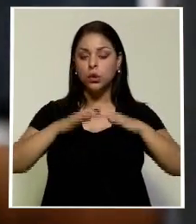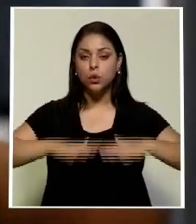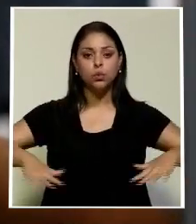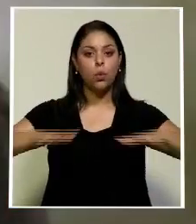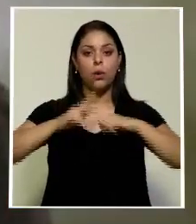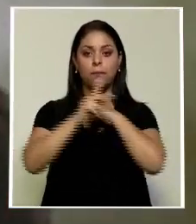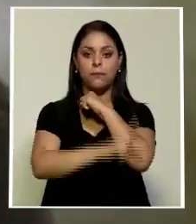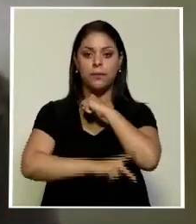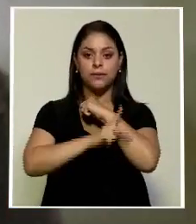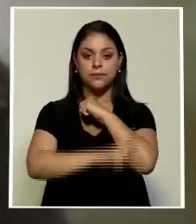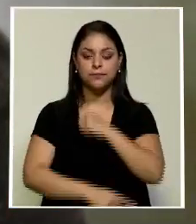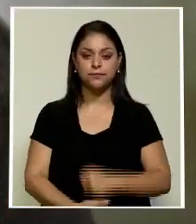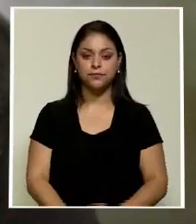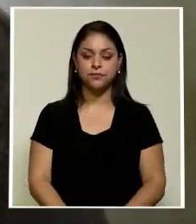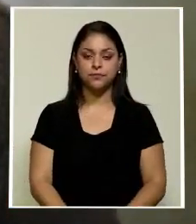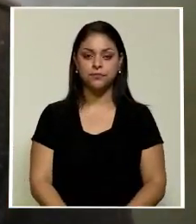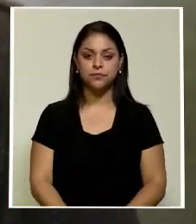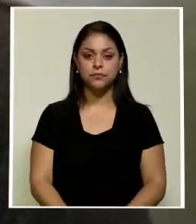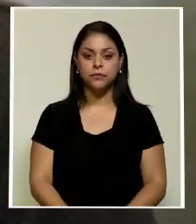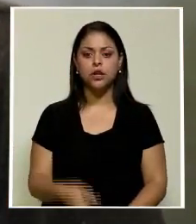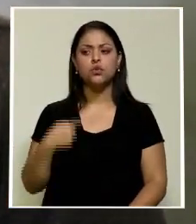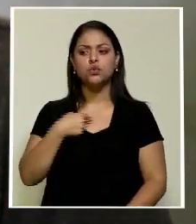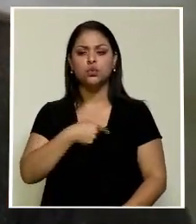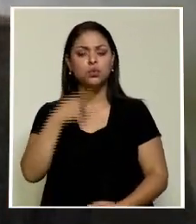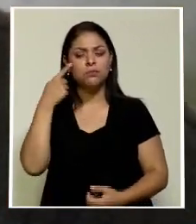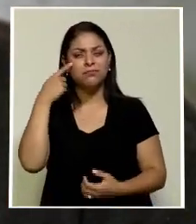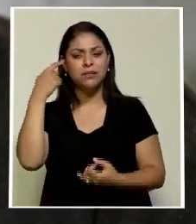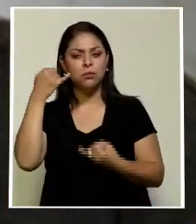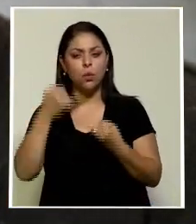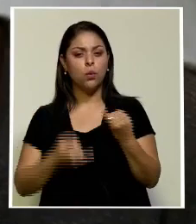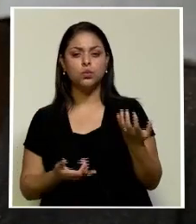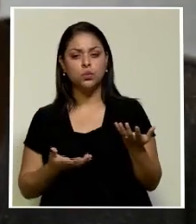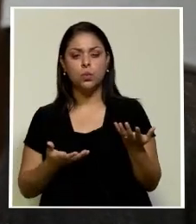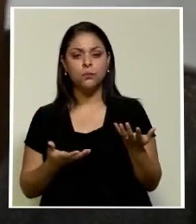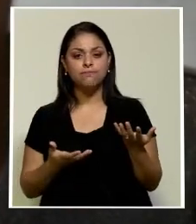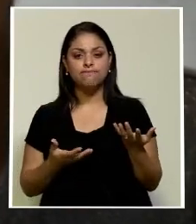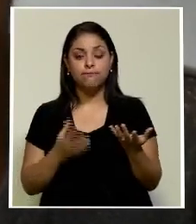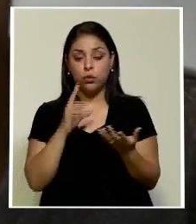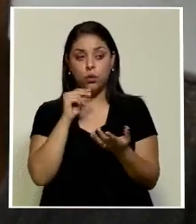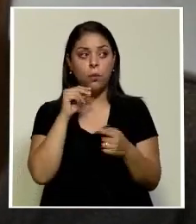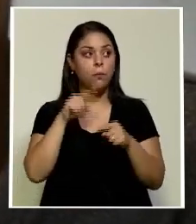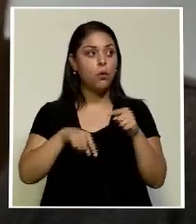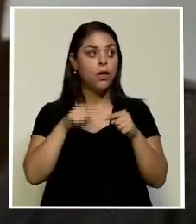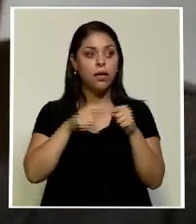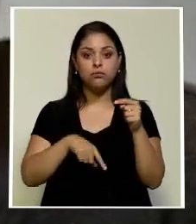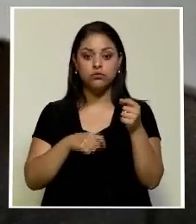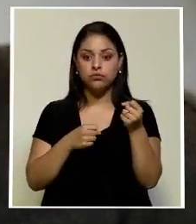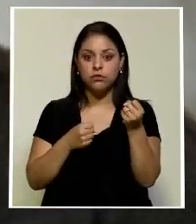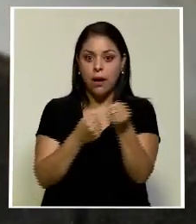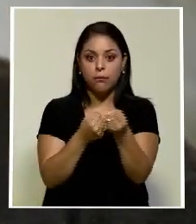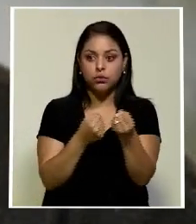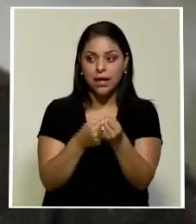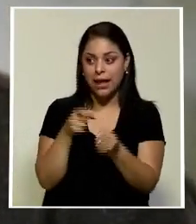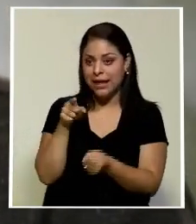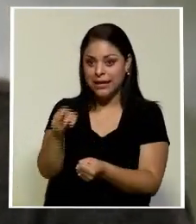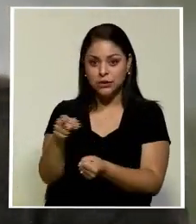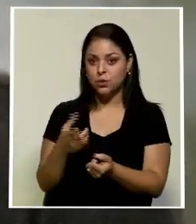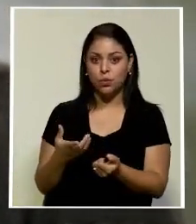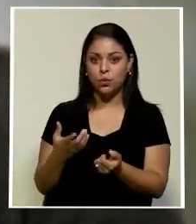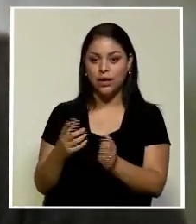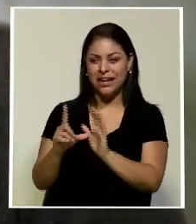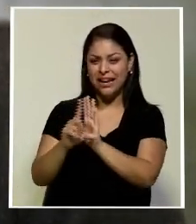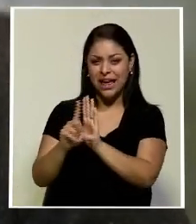país. Llegamos a la conclusión de que no nos es posible respaldar dicho texto, ni el proyecto de ley ni su